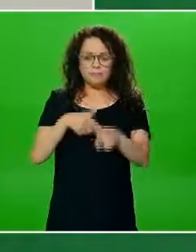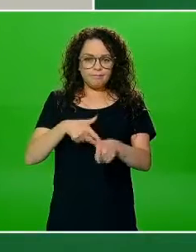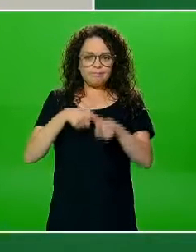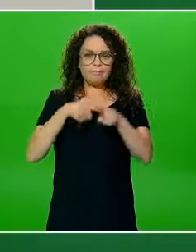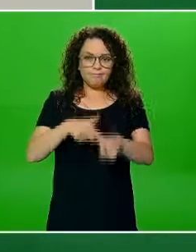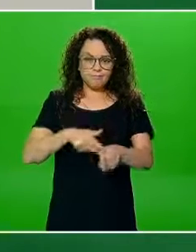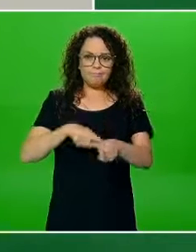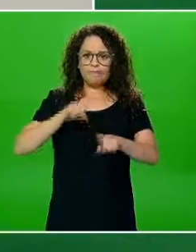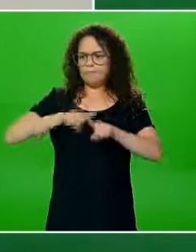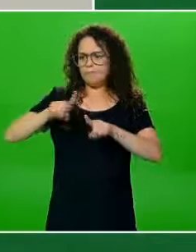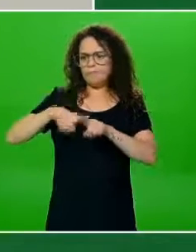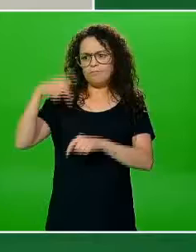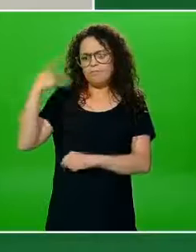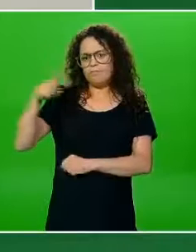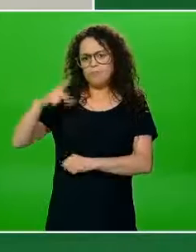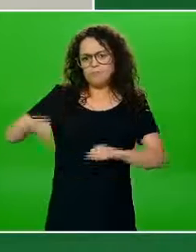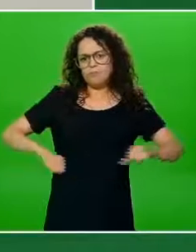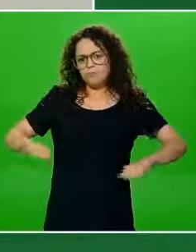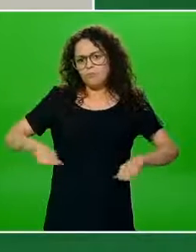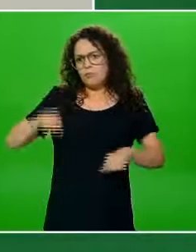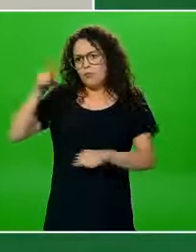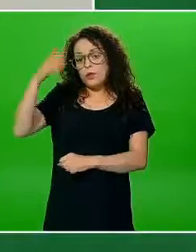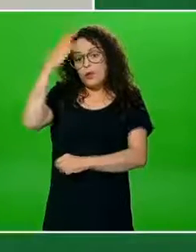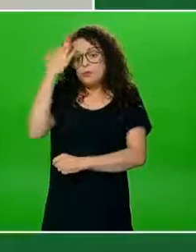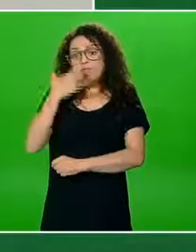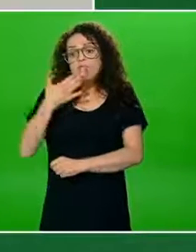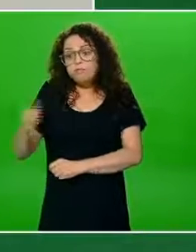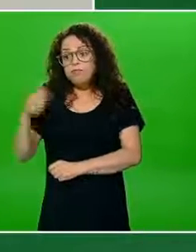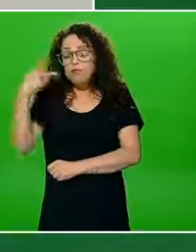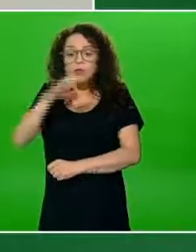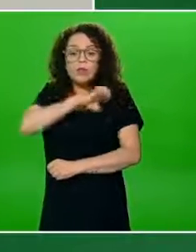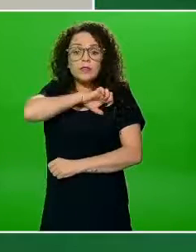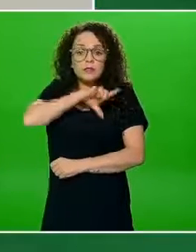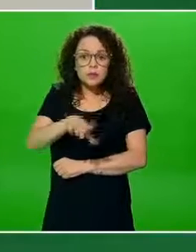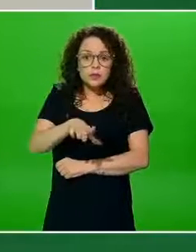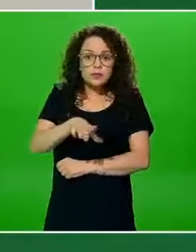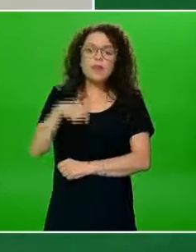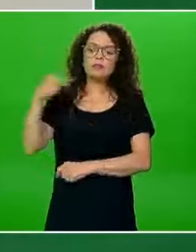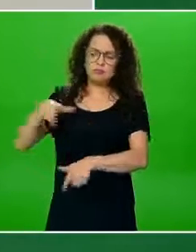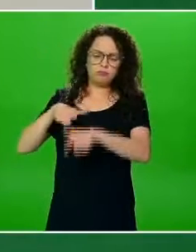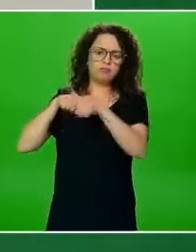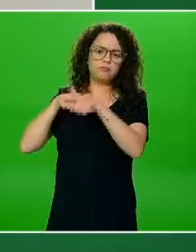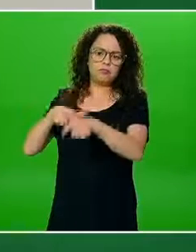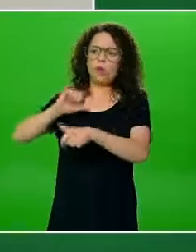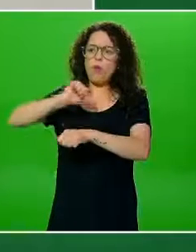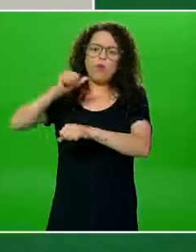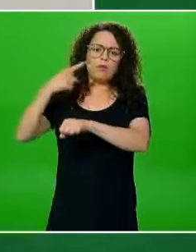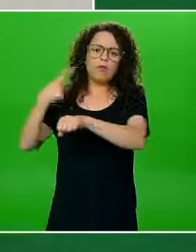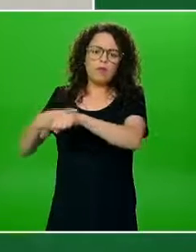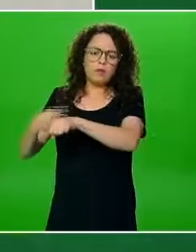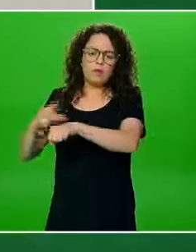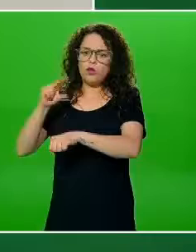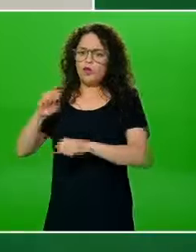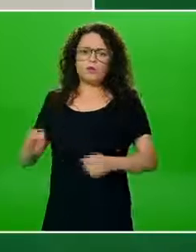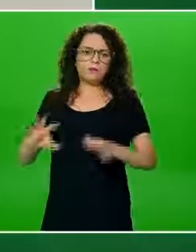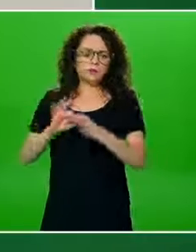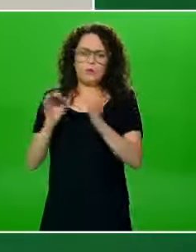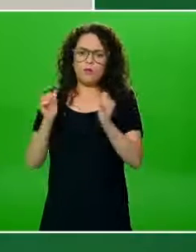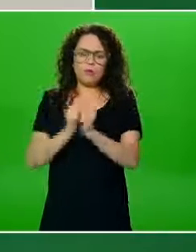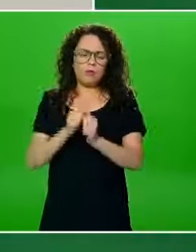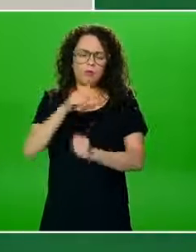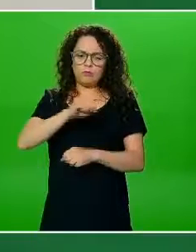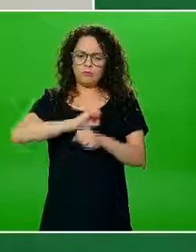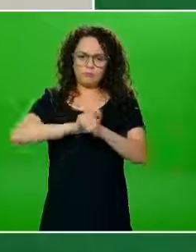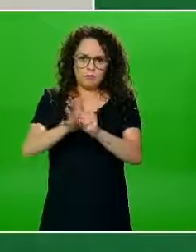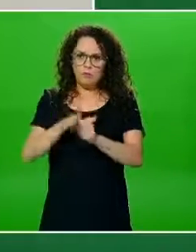actividades o su mayor expertise del hospital era otras patologías que no fueran las respiratorias, continuaron